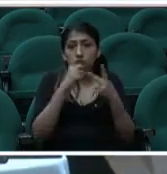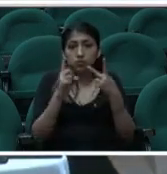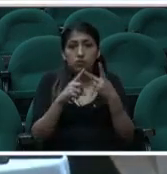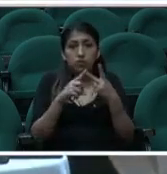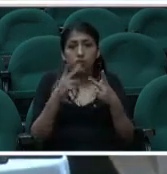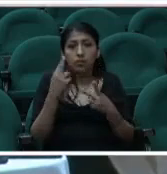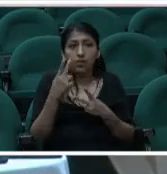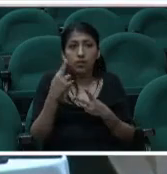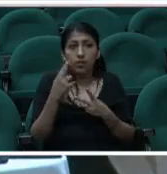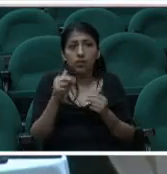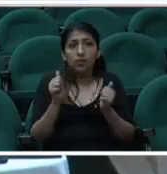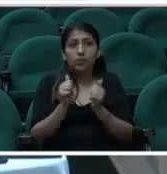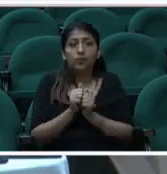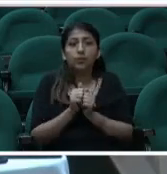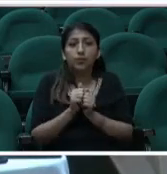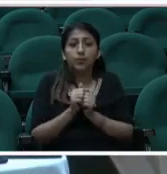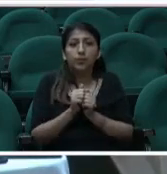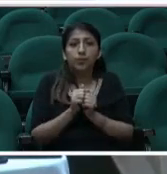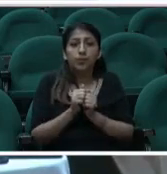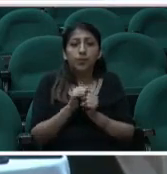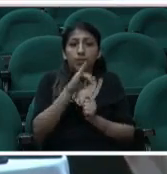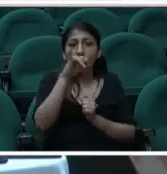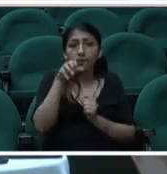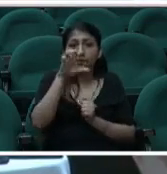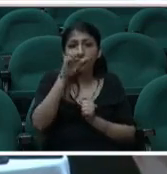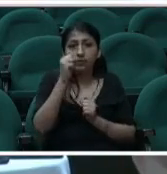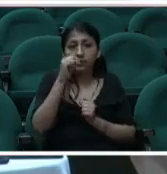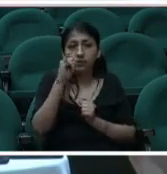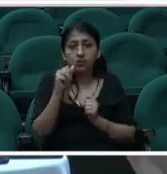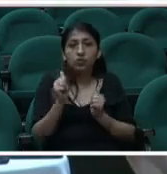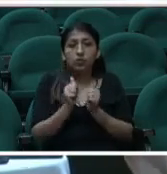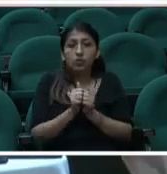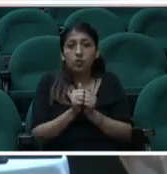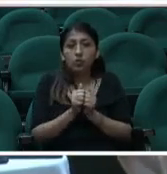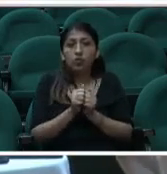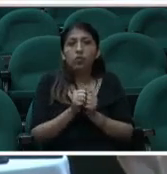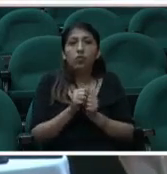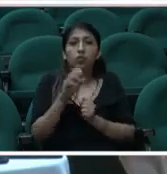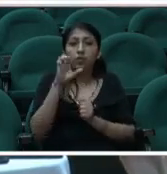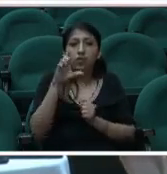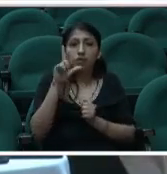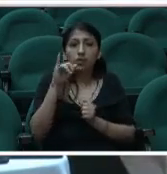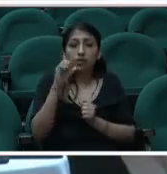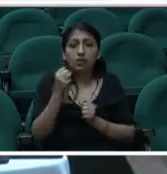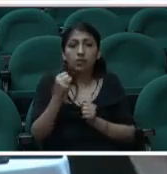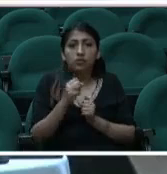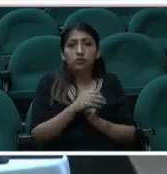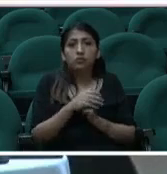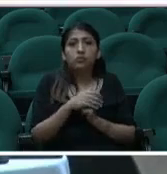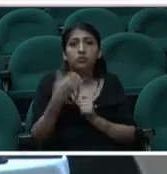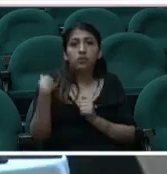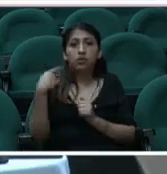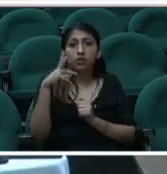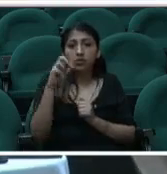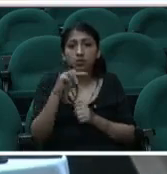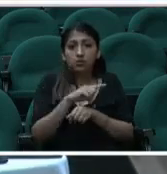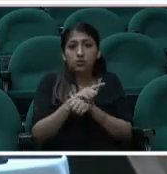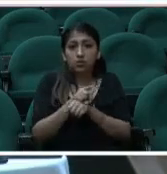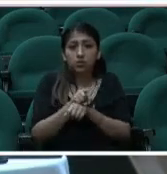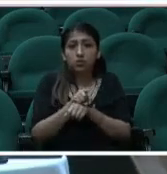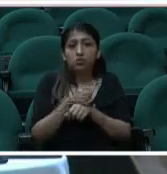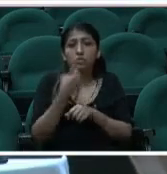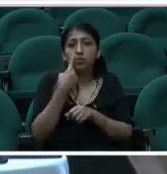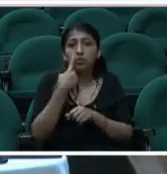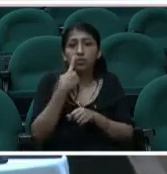pareja que está conformada por en la cantidad talles y en gelman con el candidato elías cachero tiene 30 segundos